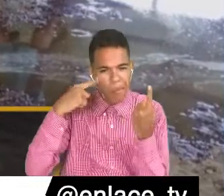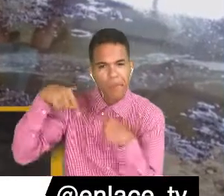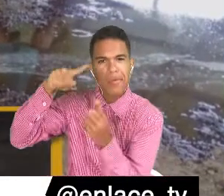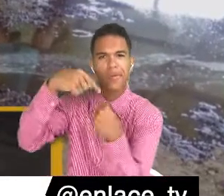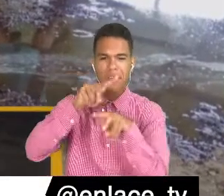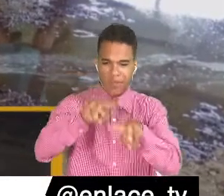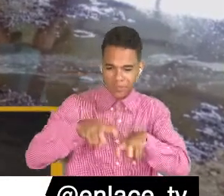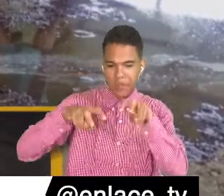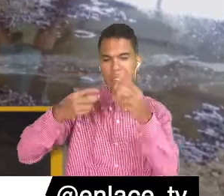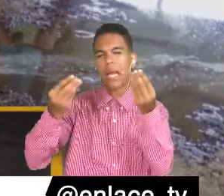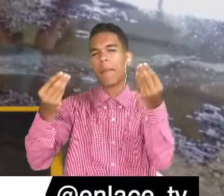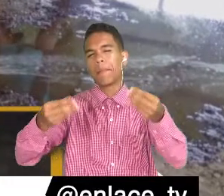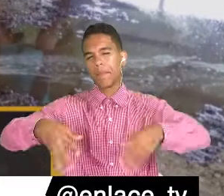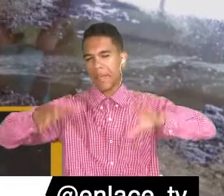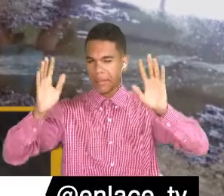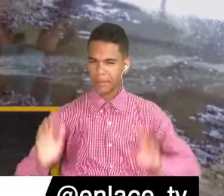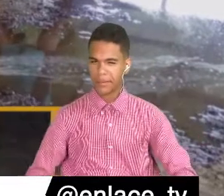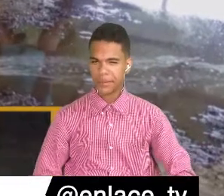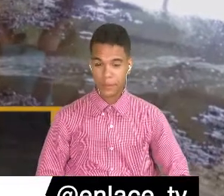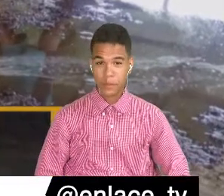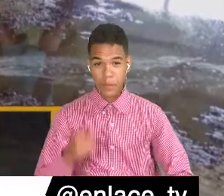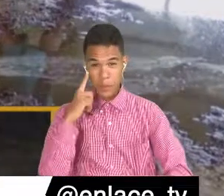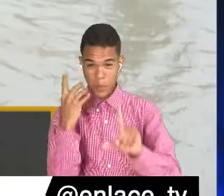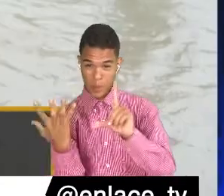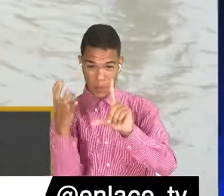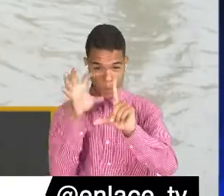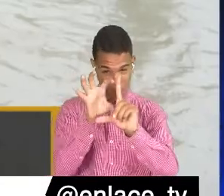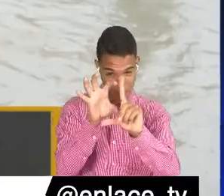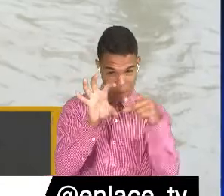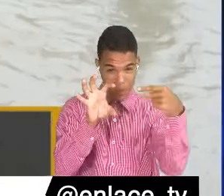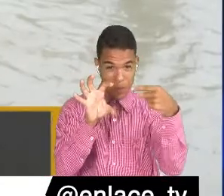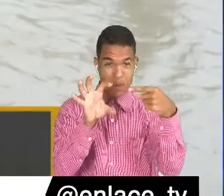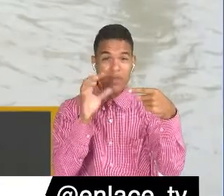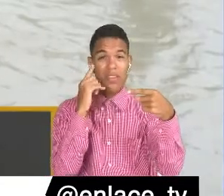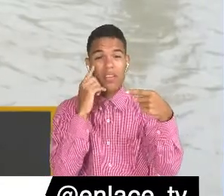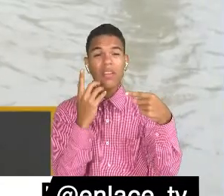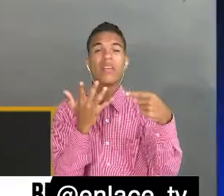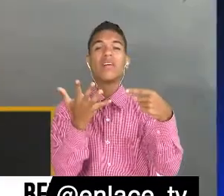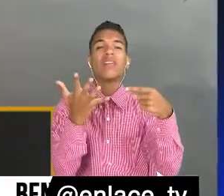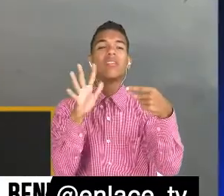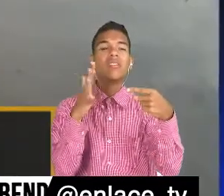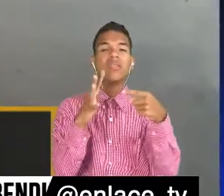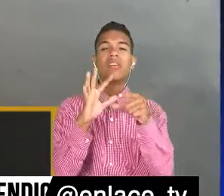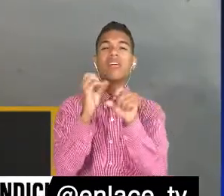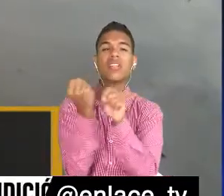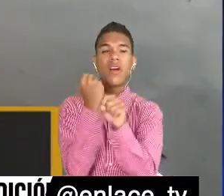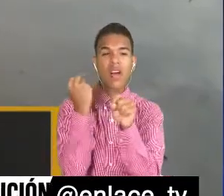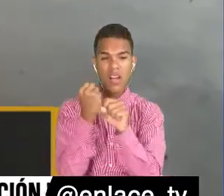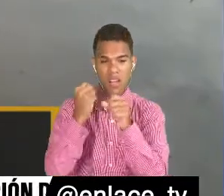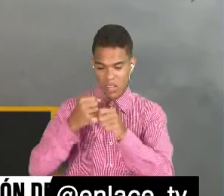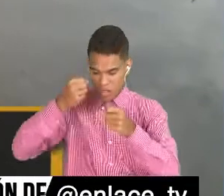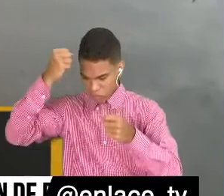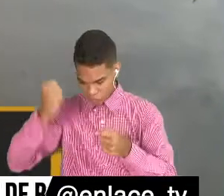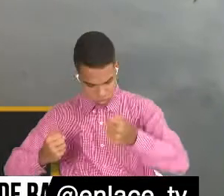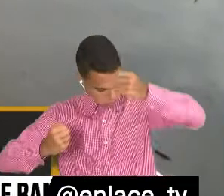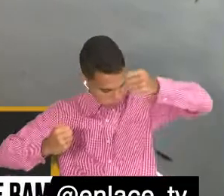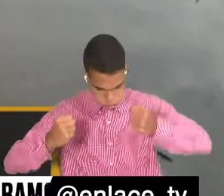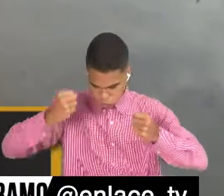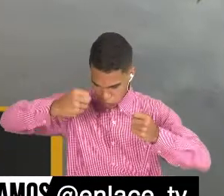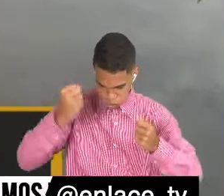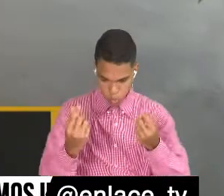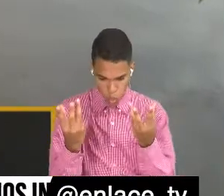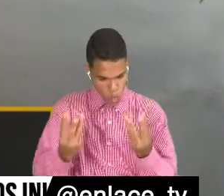Esas afectaciones, como lo estamos viendo en las imágenes, al parecer se presentan por los malos trabajos de dragado que realizó Cor Magdalena en